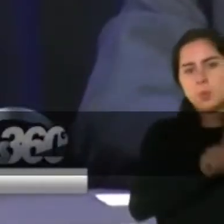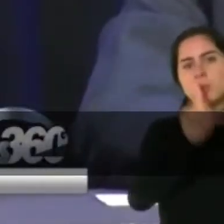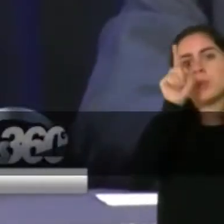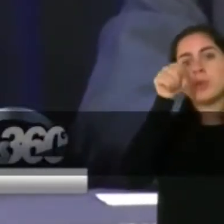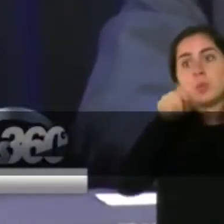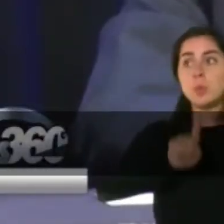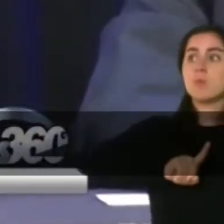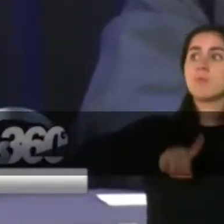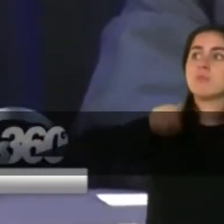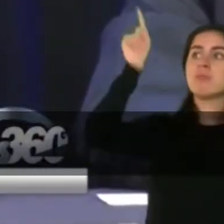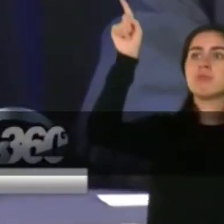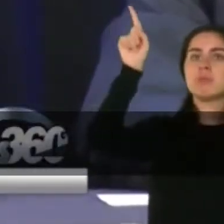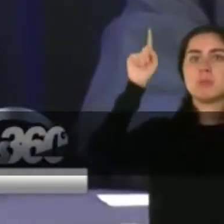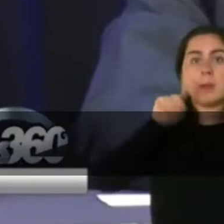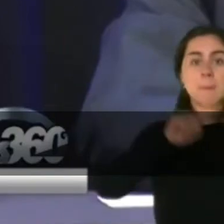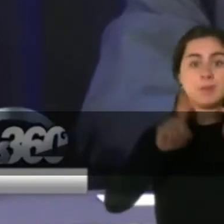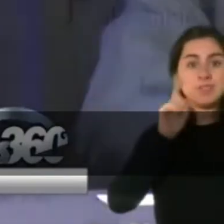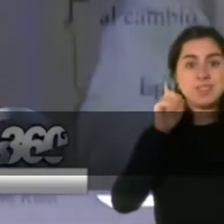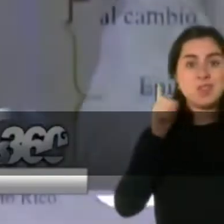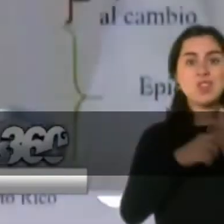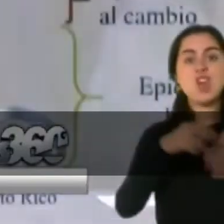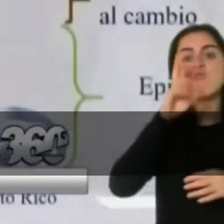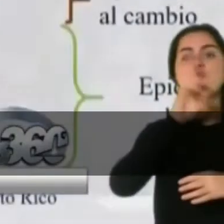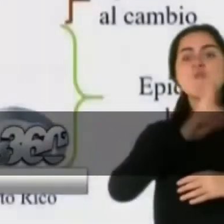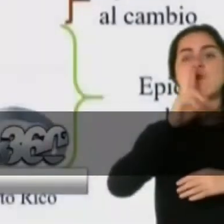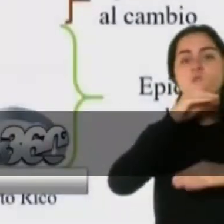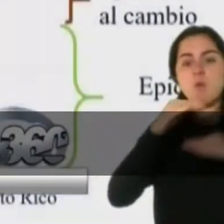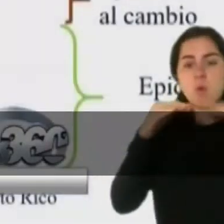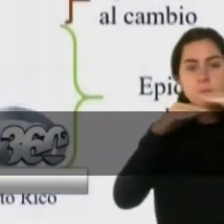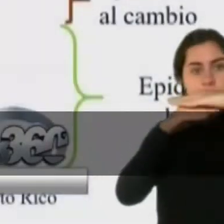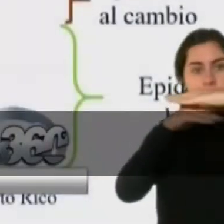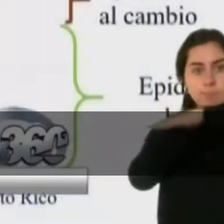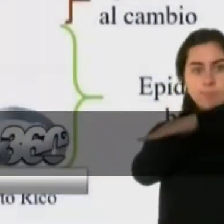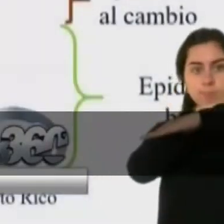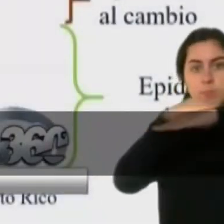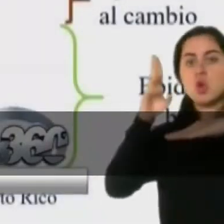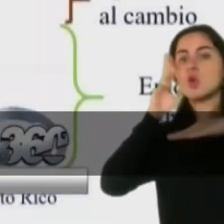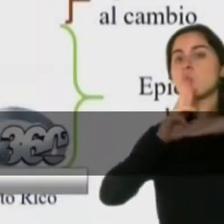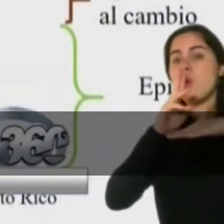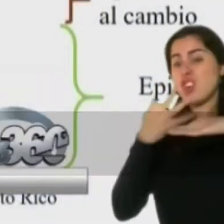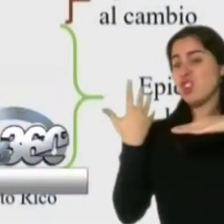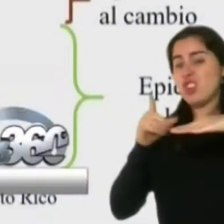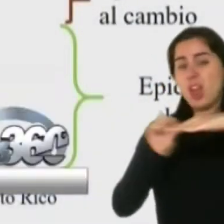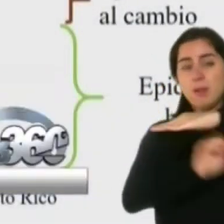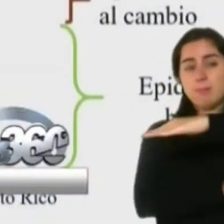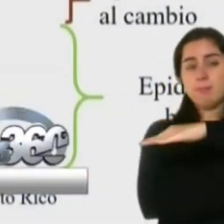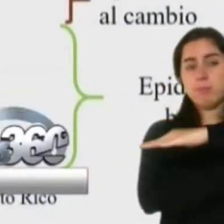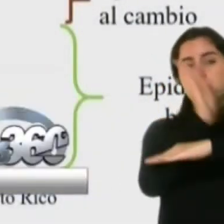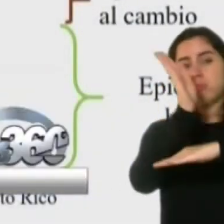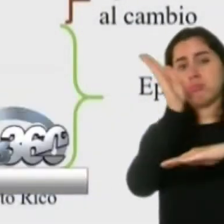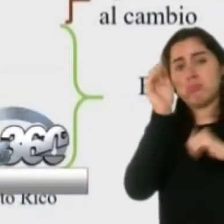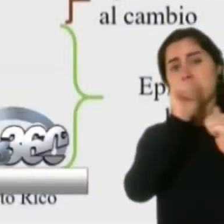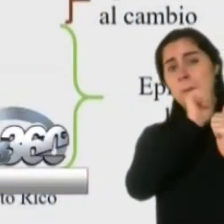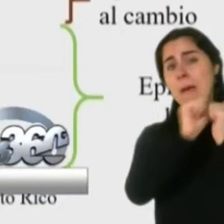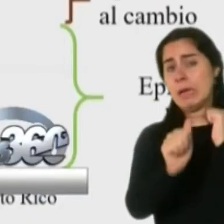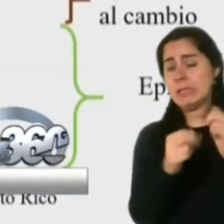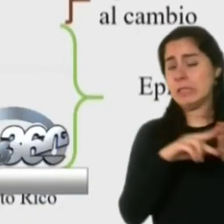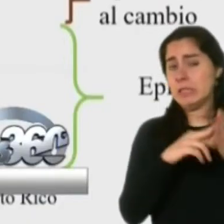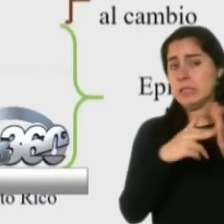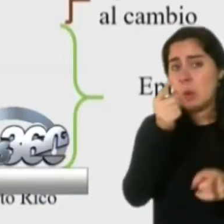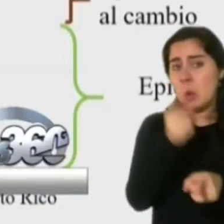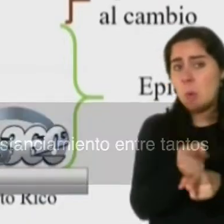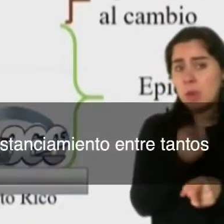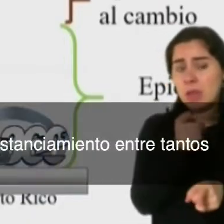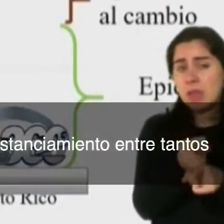tendencia, vemos que está por encima de la línea roja, por lo tanto hay que tener cuidado y tomar las medidas, ¿no? Lo importante de estos análisis son que